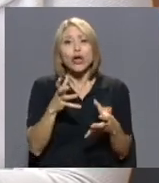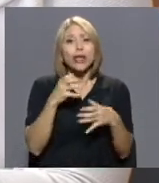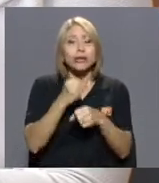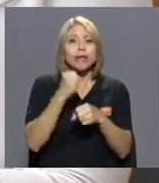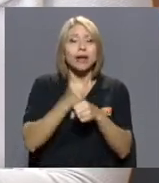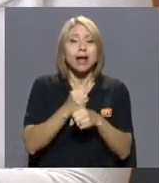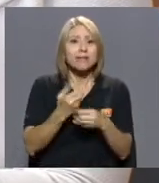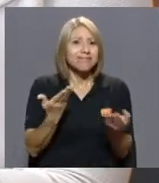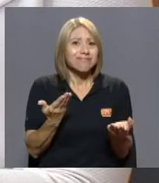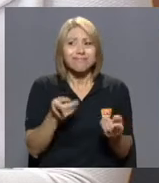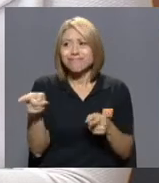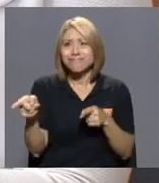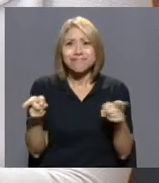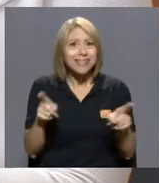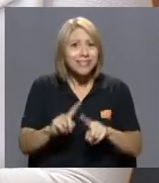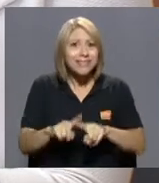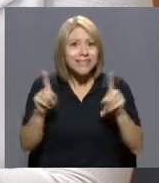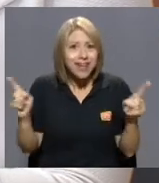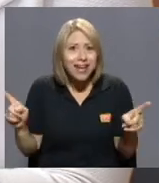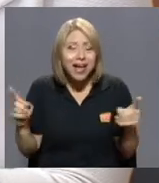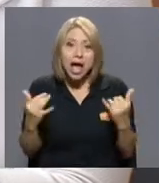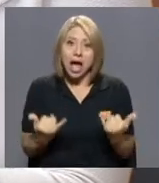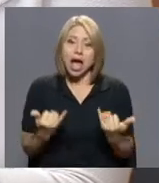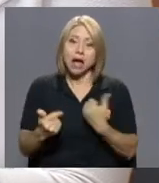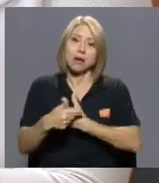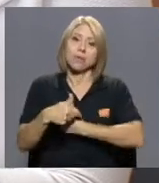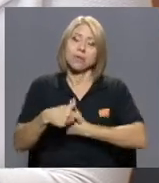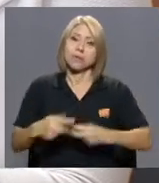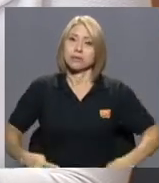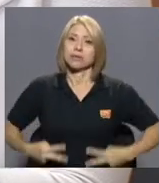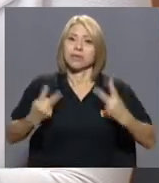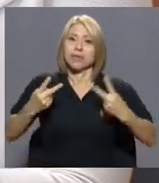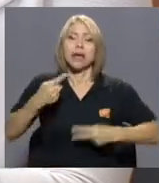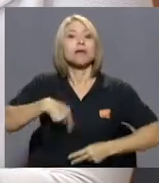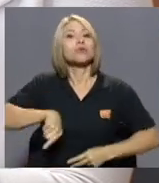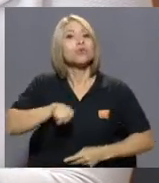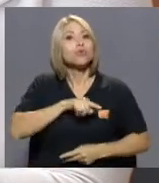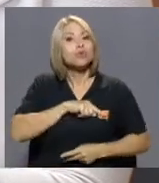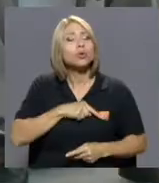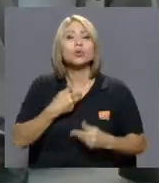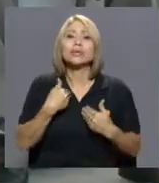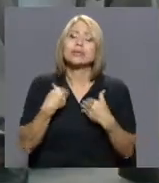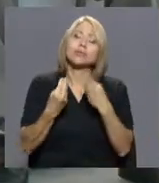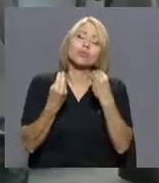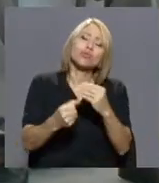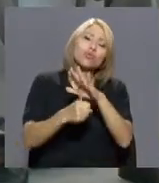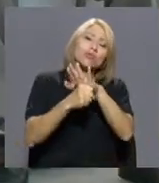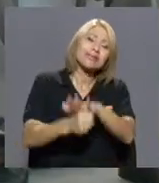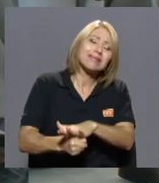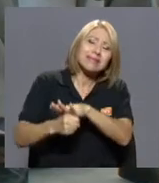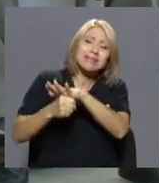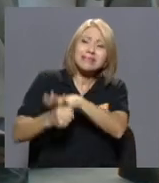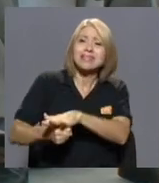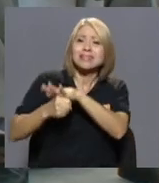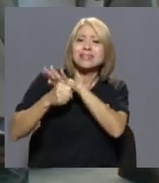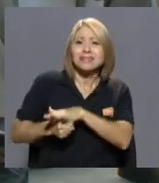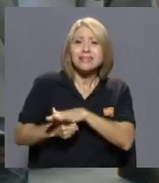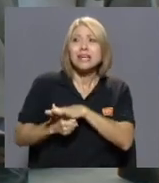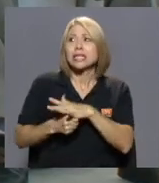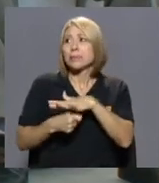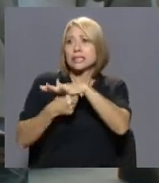realmente, y además en nuestro momento actual de vida, las personas estamos viendo muchas presiones. Hay presiones económicas,